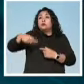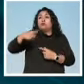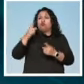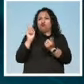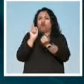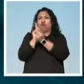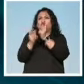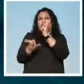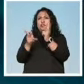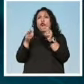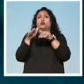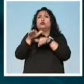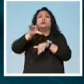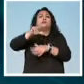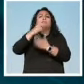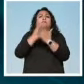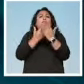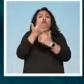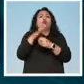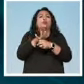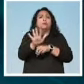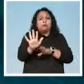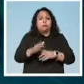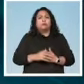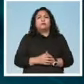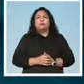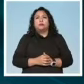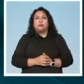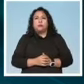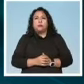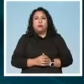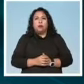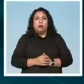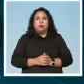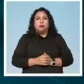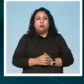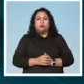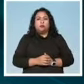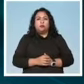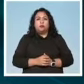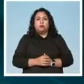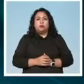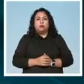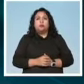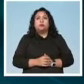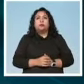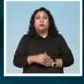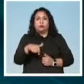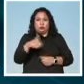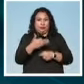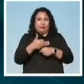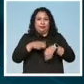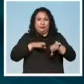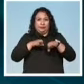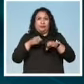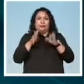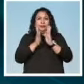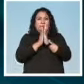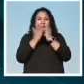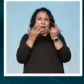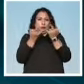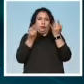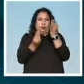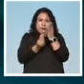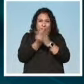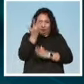pudimos conversar sobre sus actuales proyectos. ¿Cuándo pudo publicar Anierno su historia del aborto, no? Estoy trabajando en un libro de cuentos